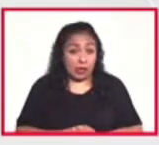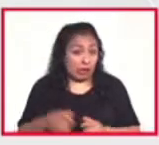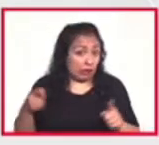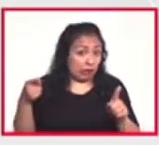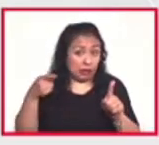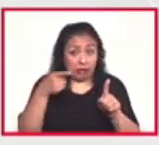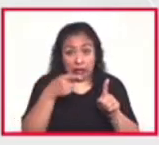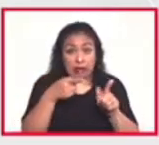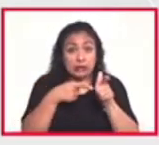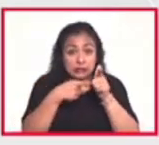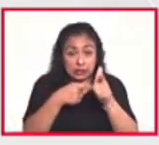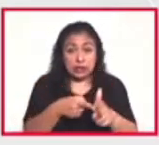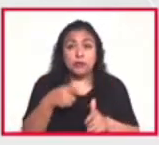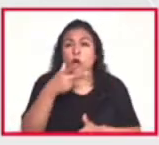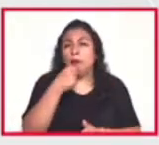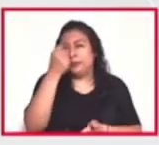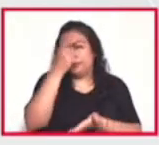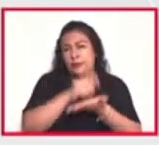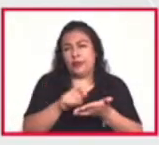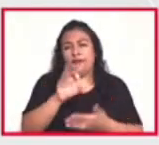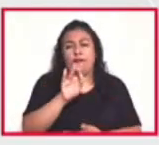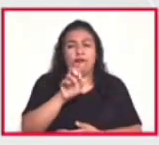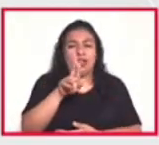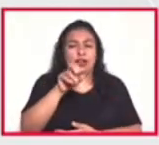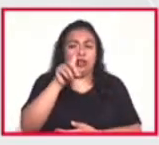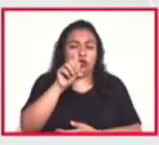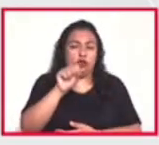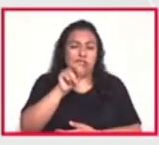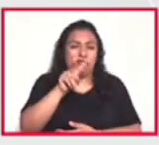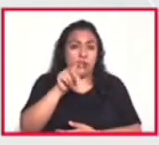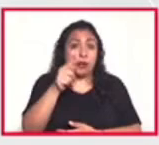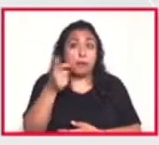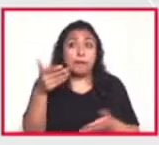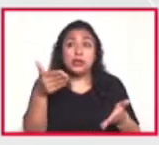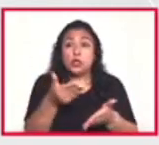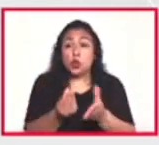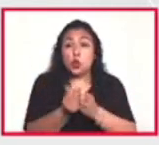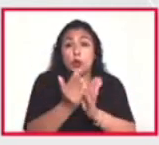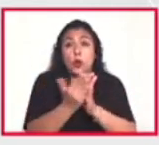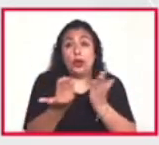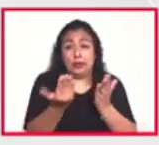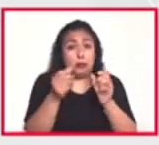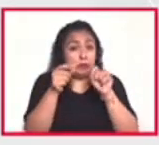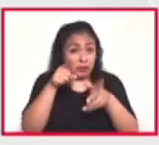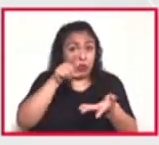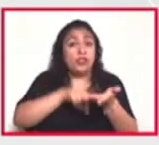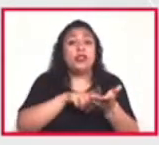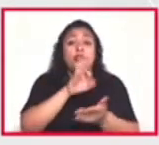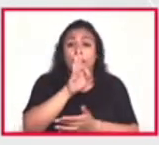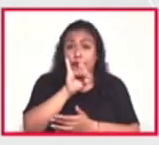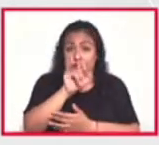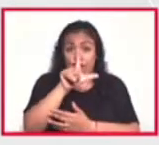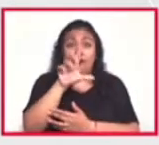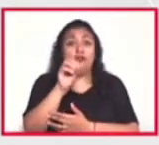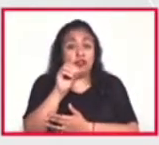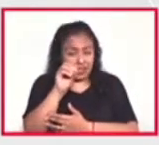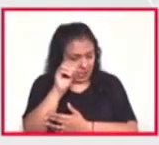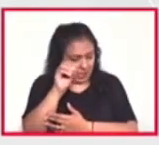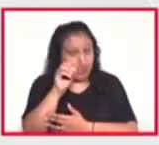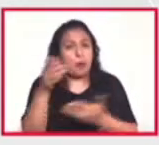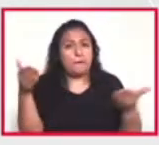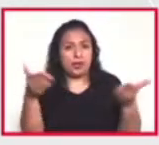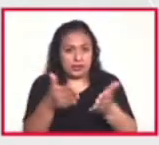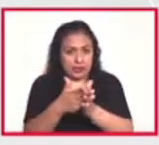espacio porque el escritor español Fernando Savater presentó su reciente publicación durante justamente la Feria Internacional del Libro de Oaxaca. En